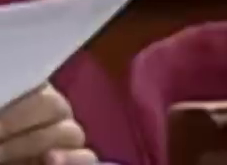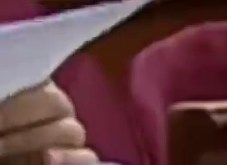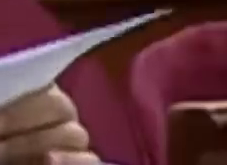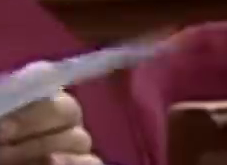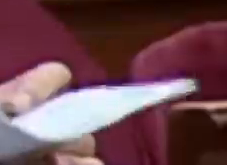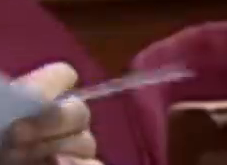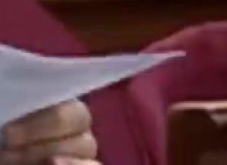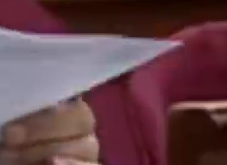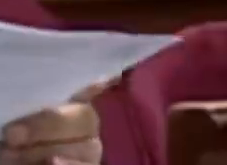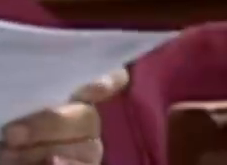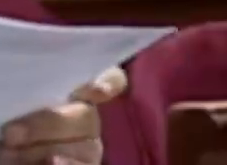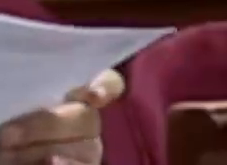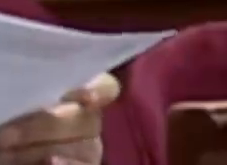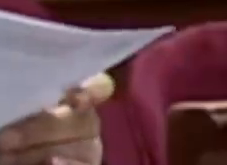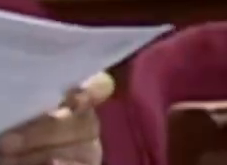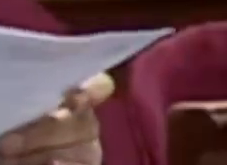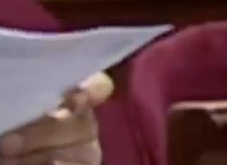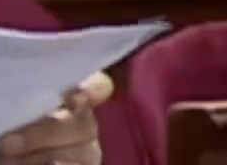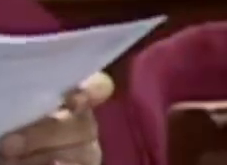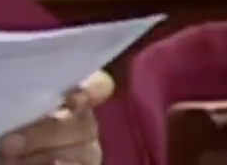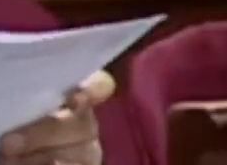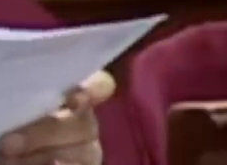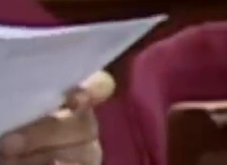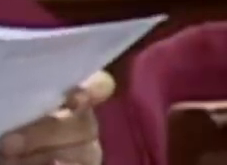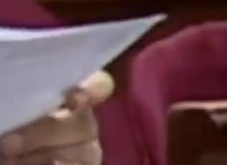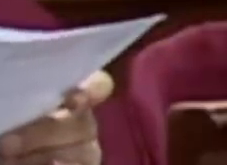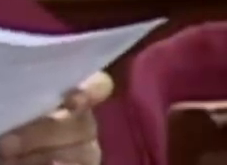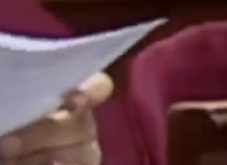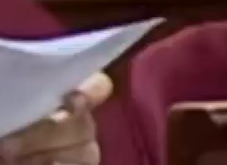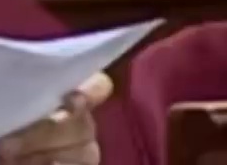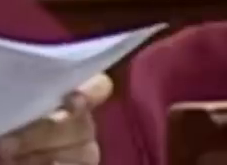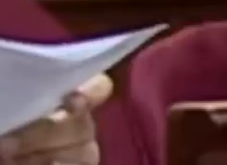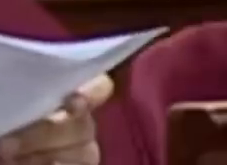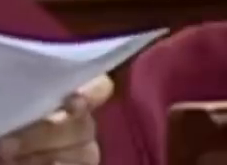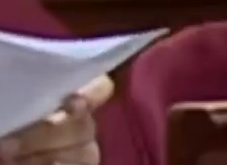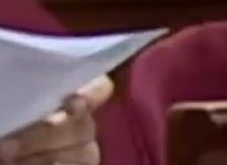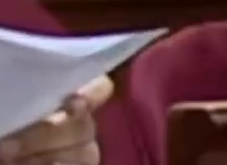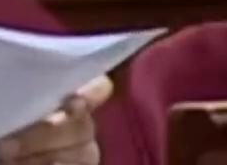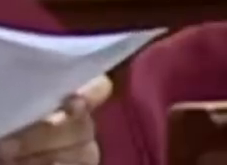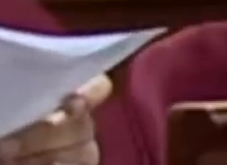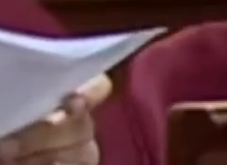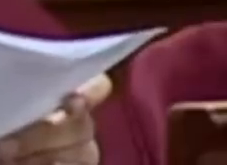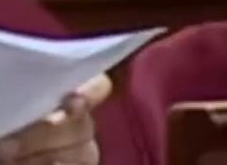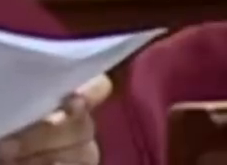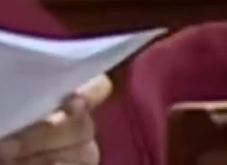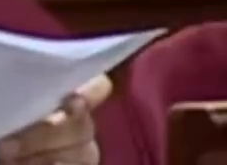Entonces, señor presidente, señor vicepresidente, ¿qué pretendemos?